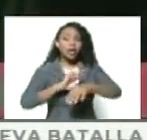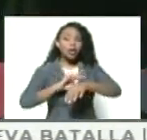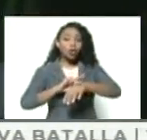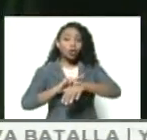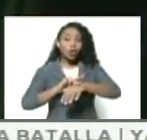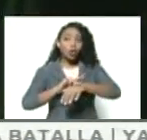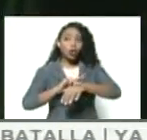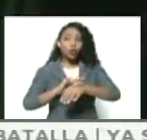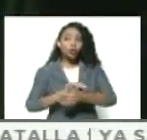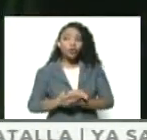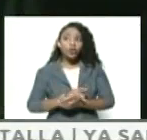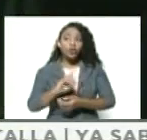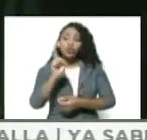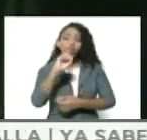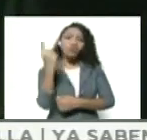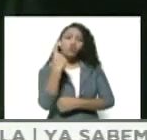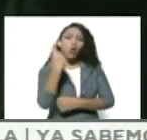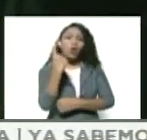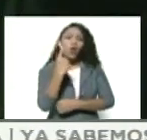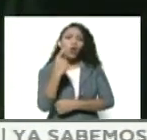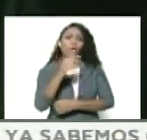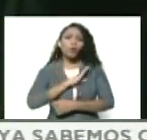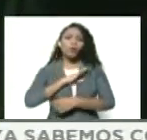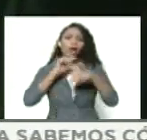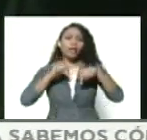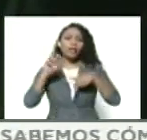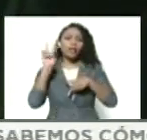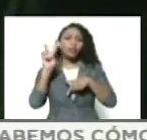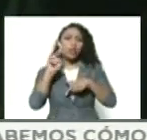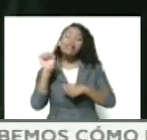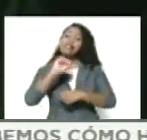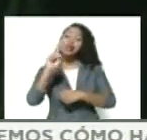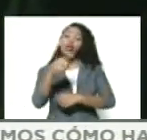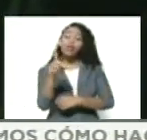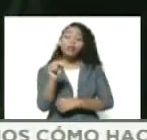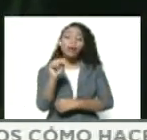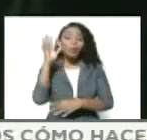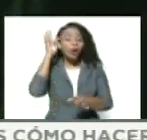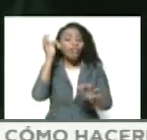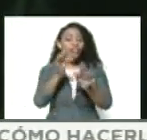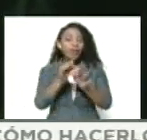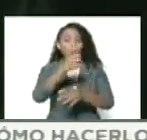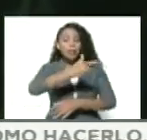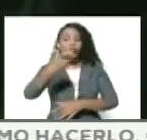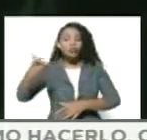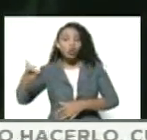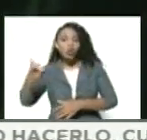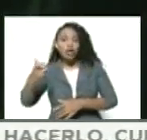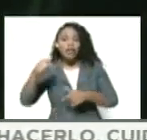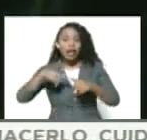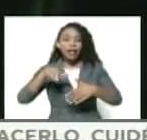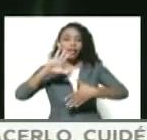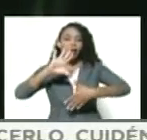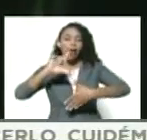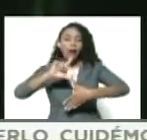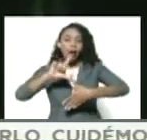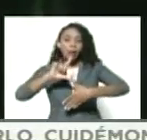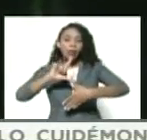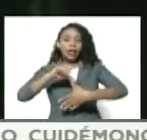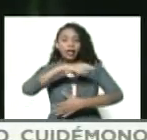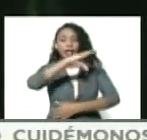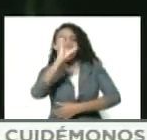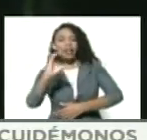Gregorio Hernández no solo es de Venezuela, sino también por la feligresía, los creyentes de América Latina y el Caribe,